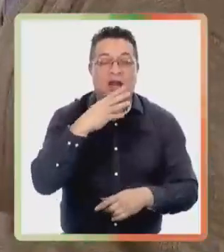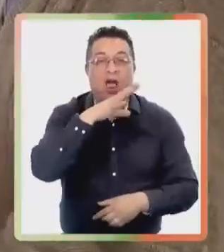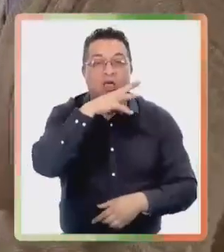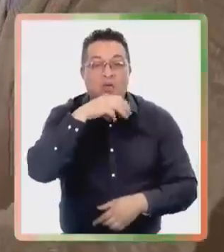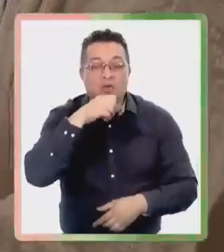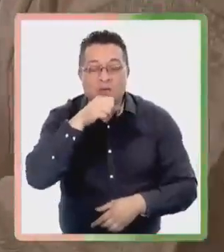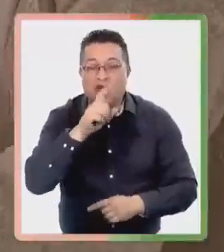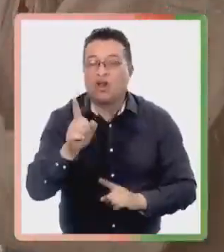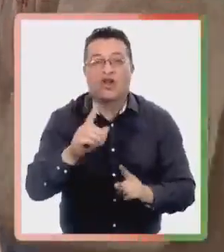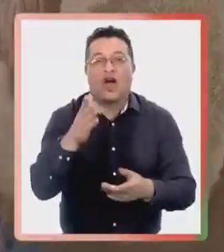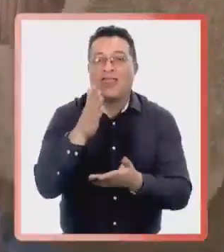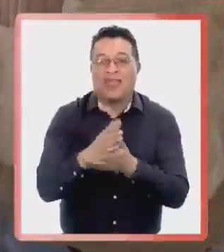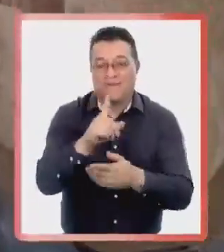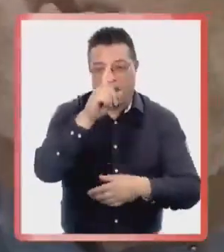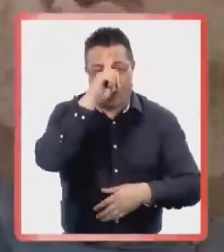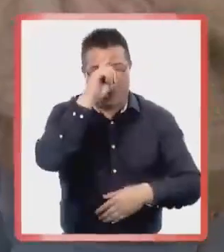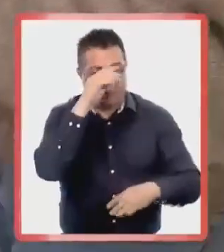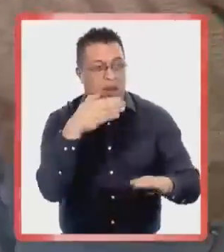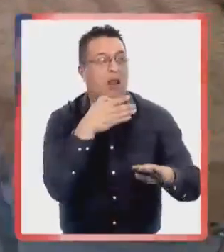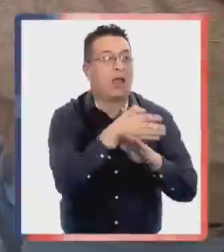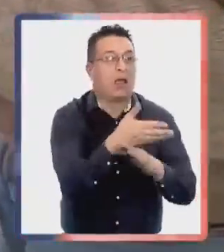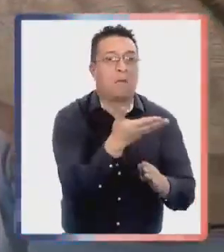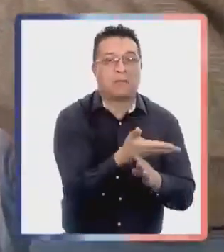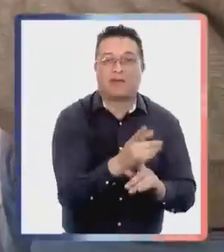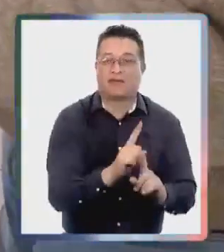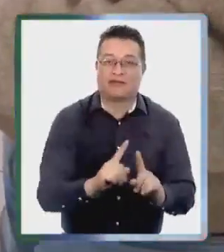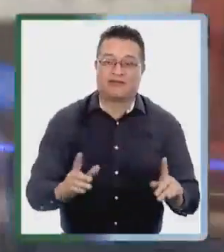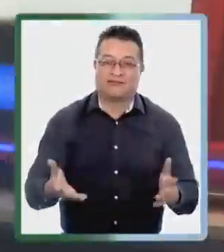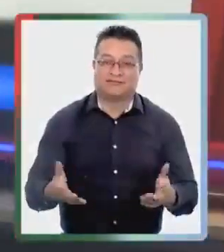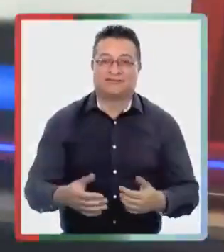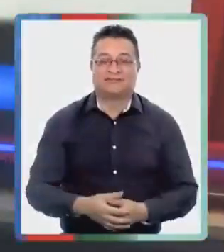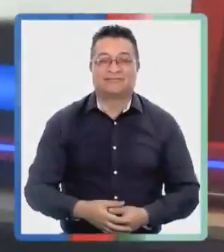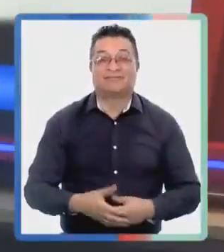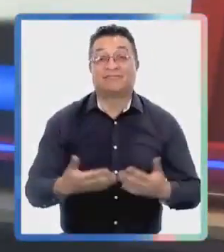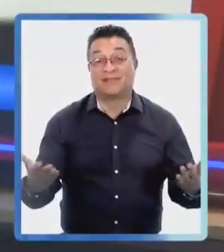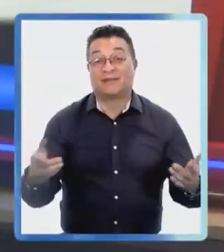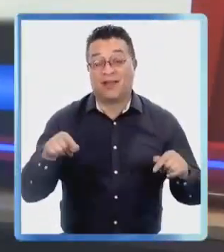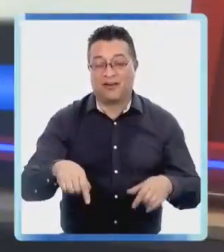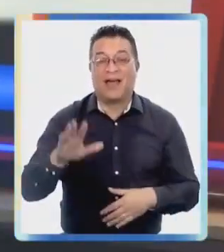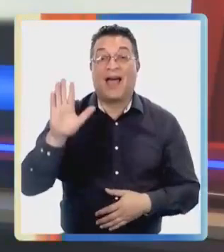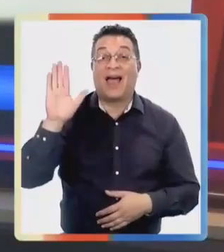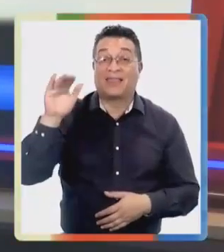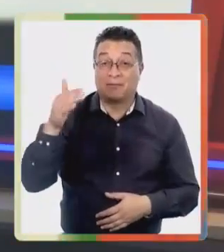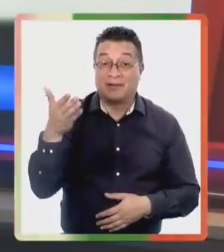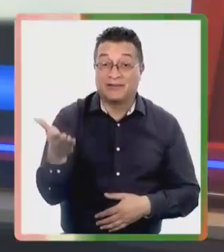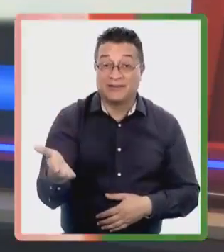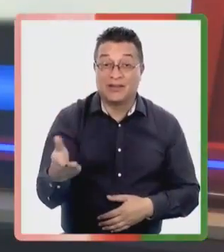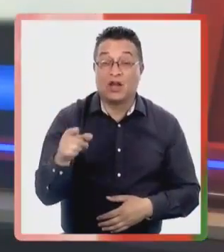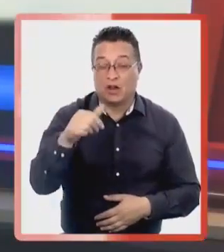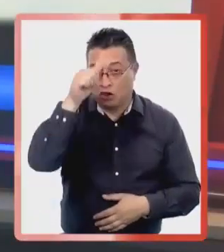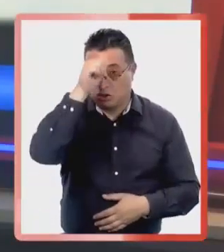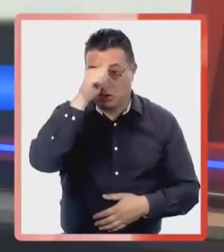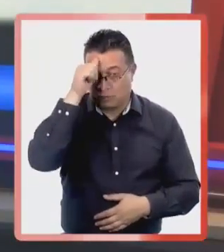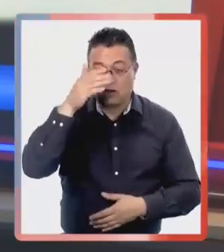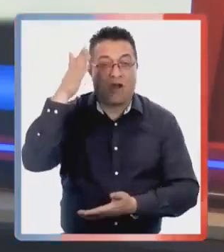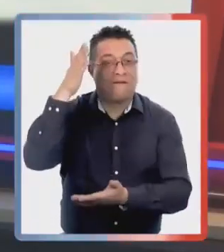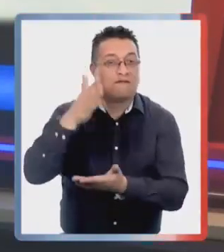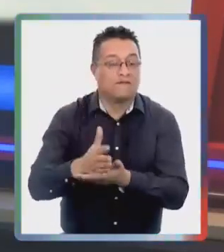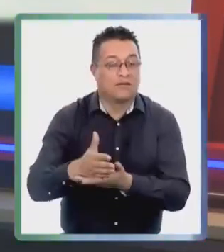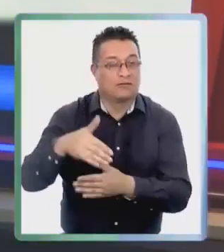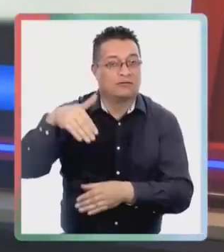mayores no tengan que ir al hospital a solicitarlas. Muy bien, y antes de despedirnos recuerde que este domingo el voto